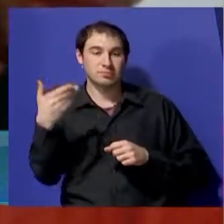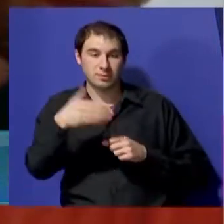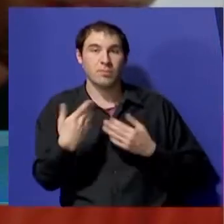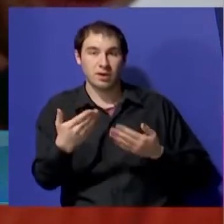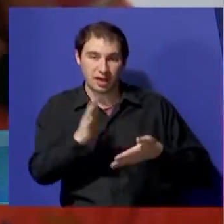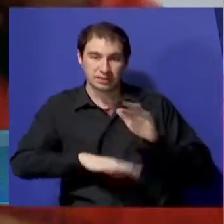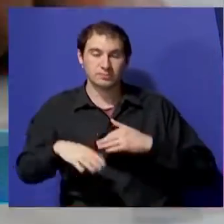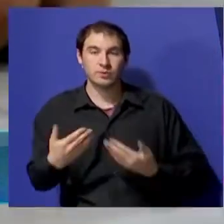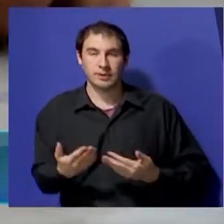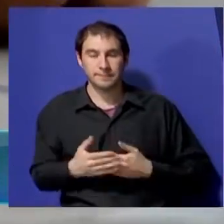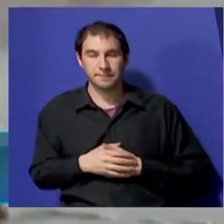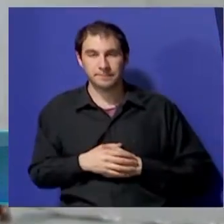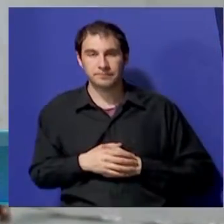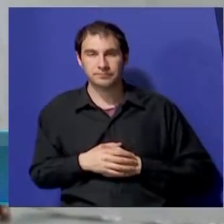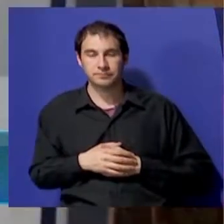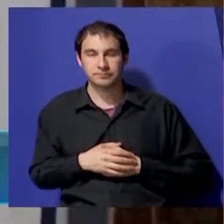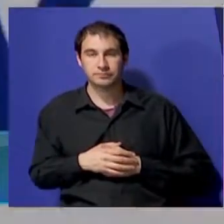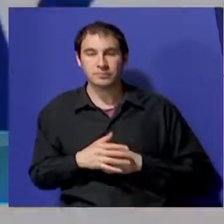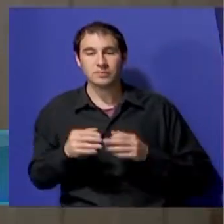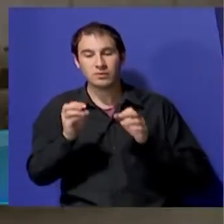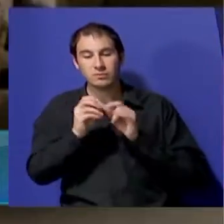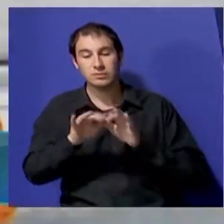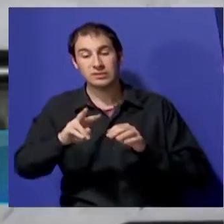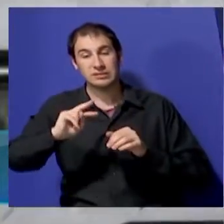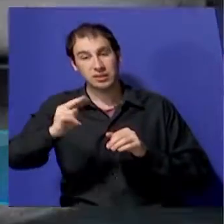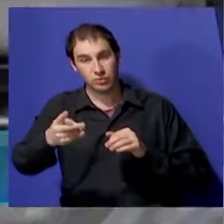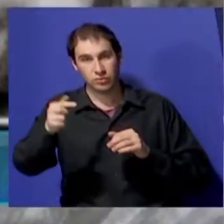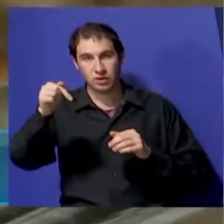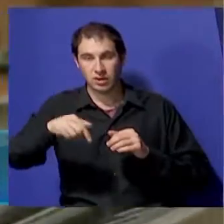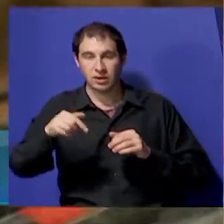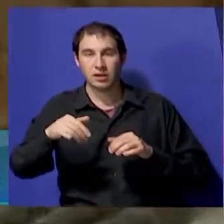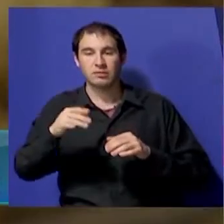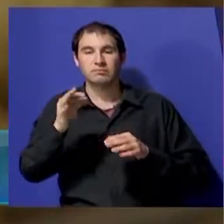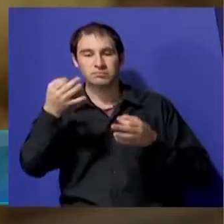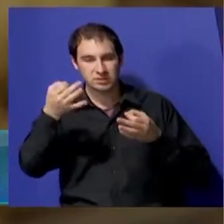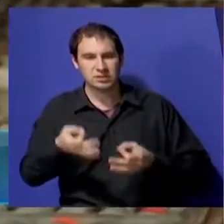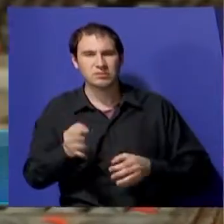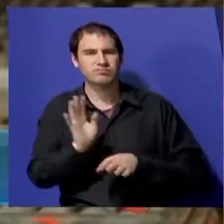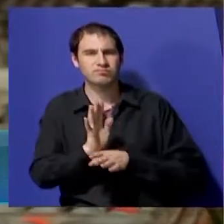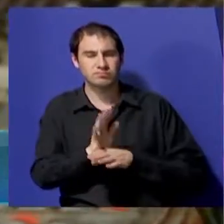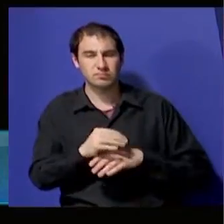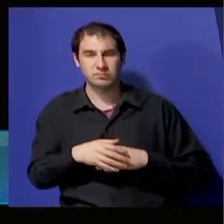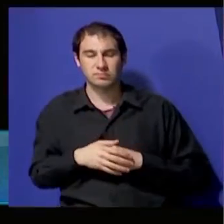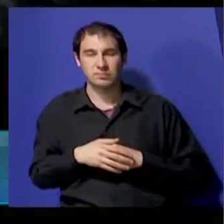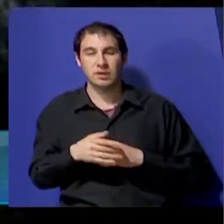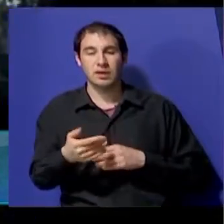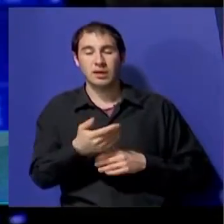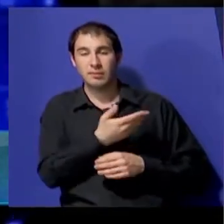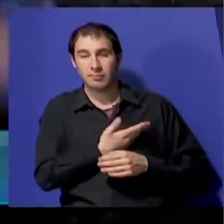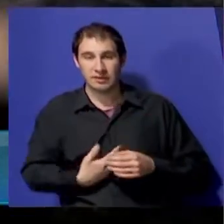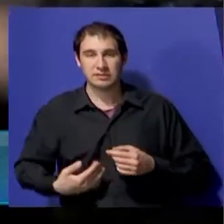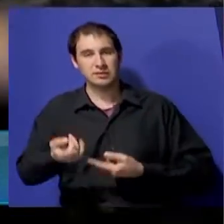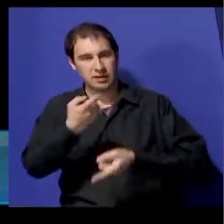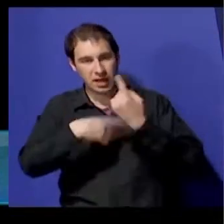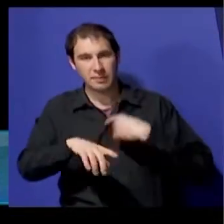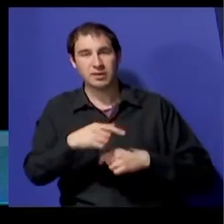hace. Este otro derrame está confirmando que cambia el presidente,